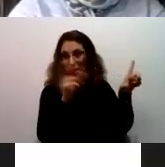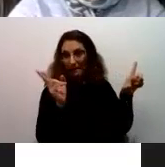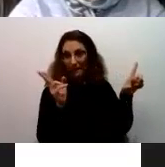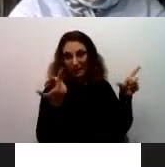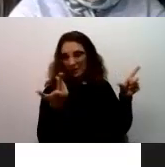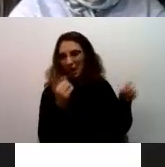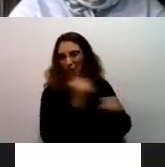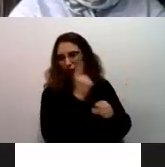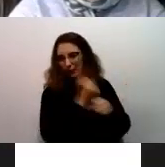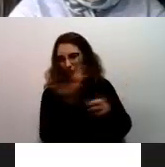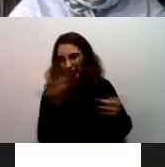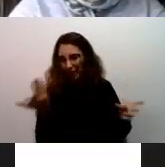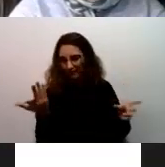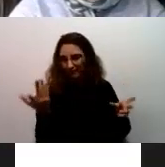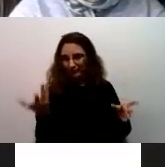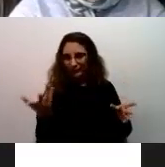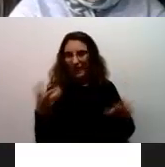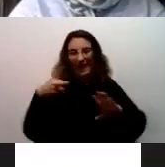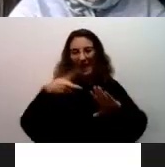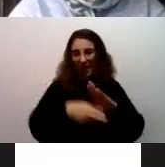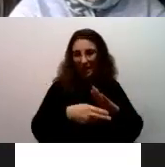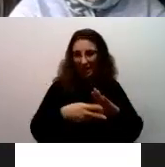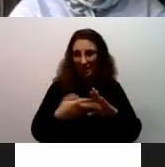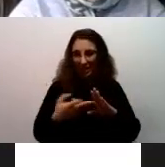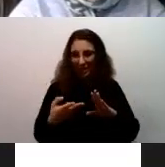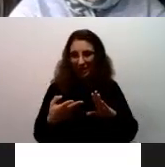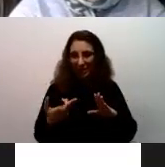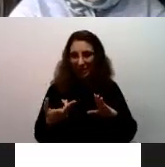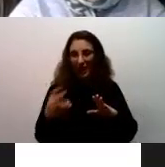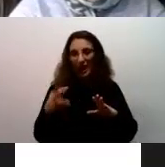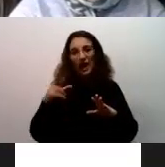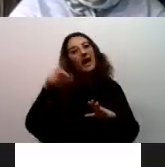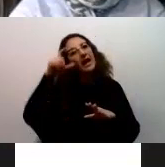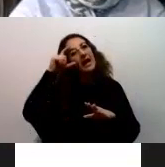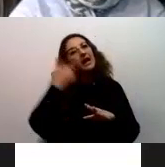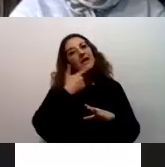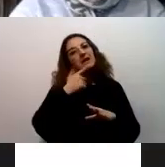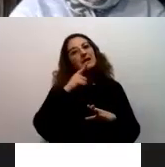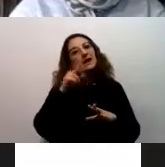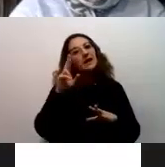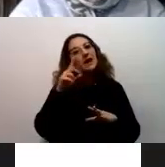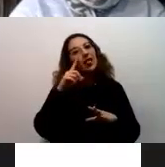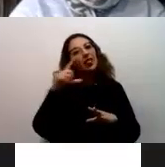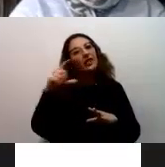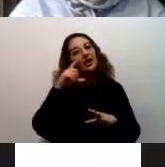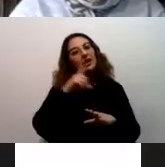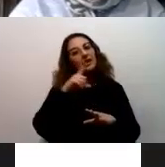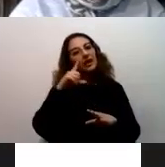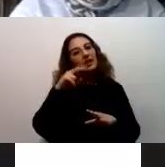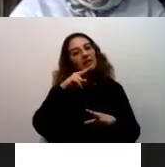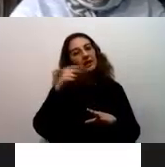acciones. Restrictivas son señales que limitan o acortan determinadas